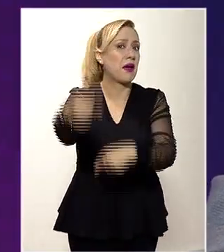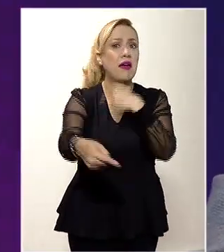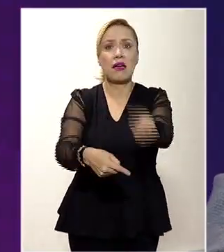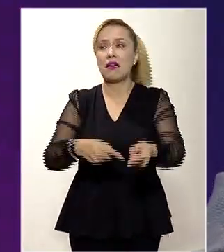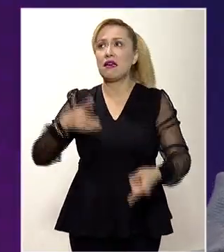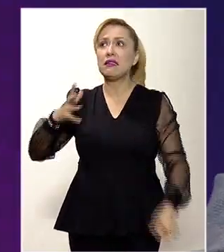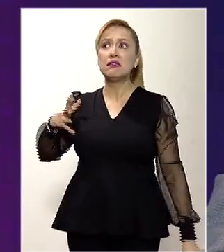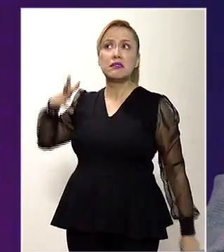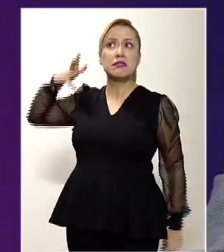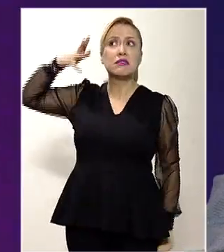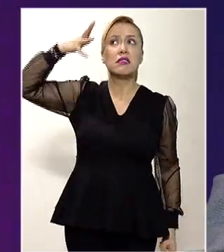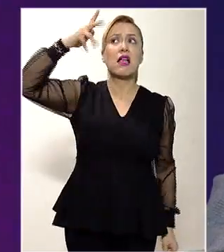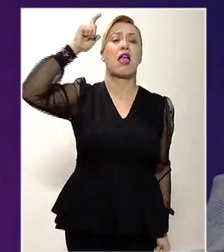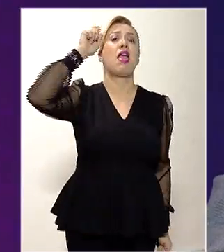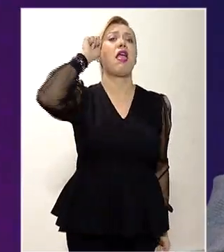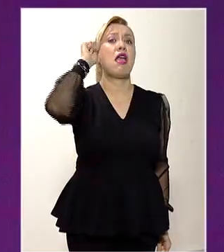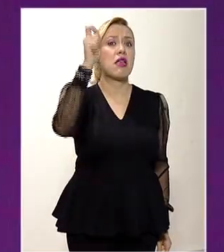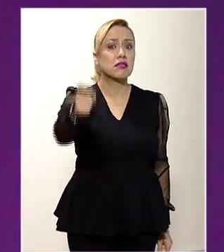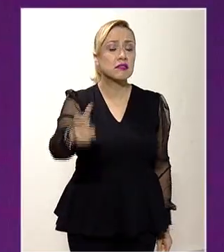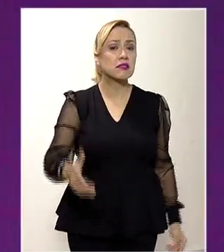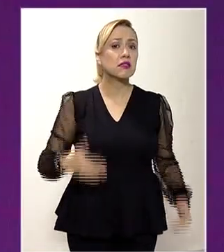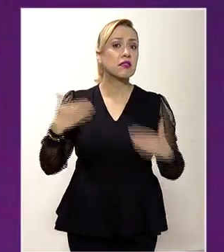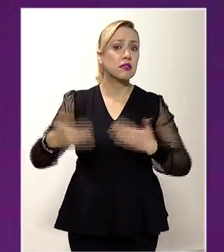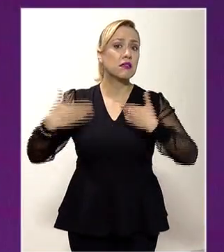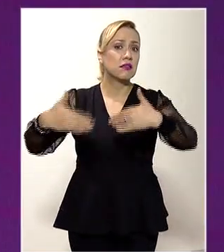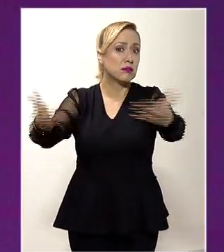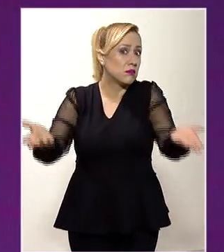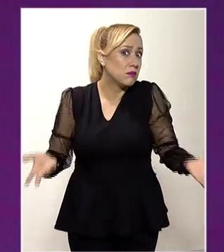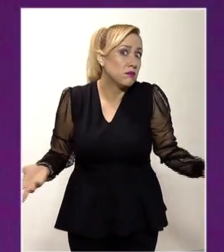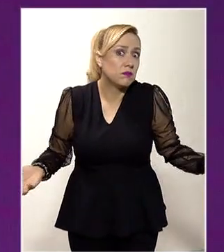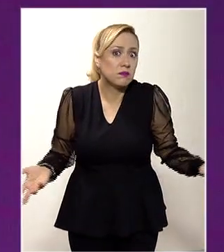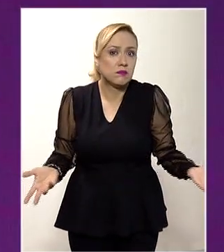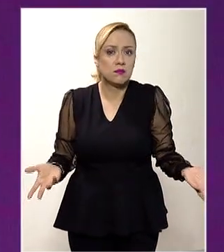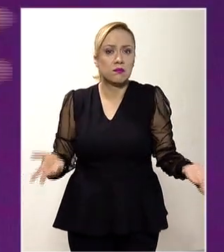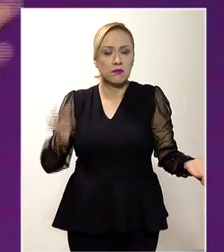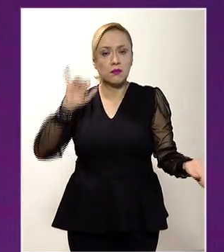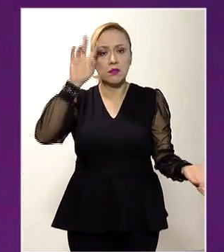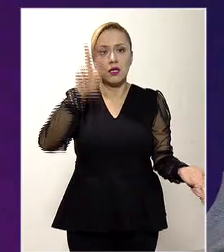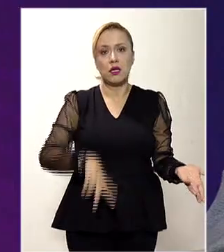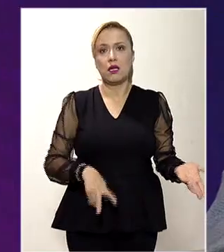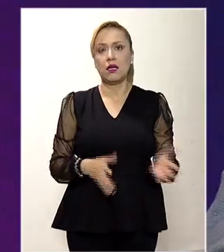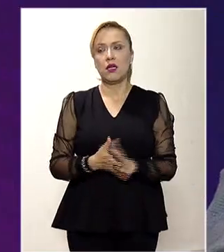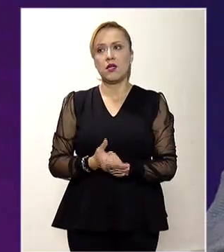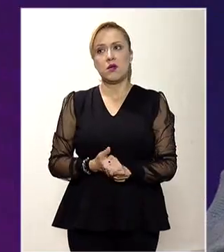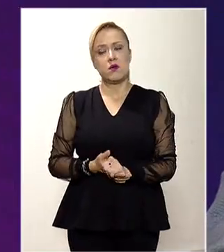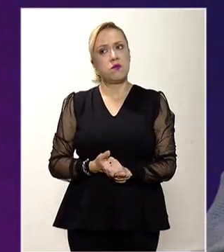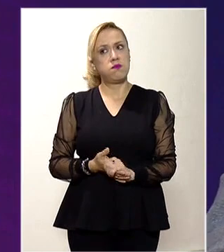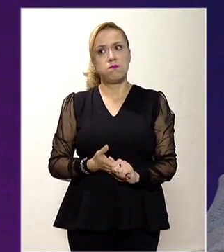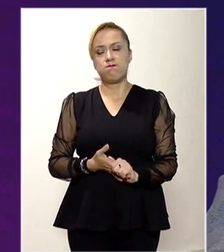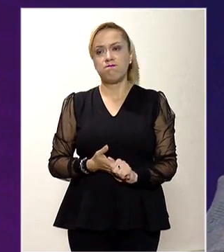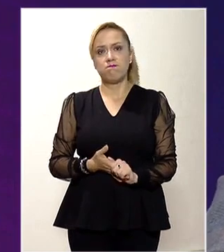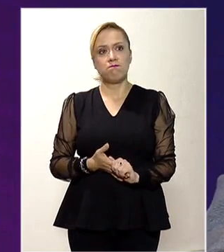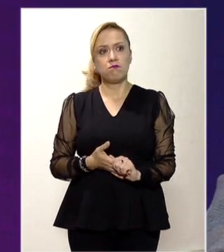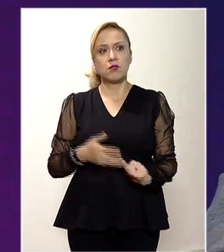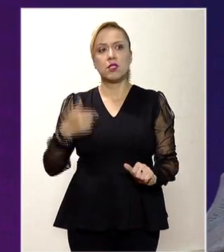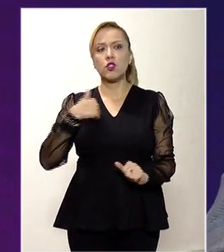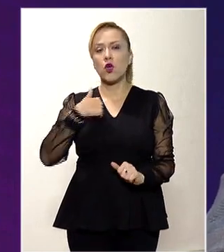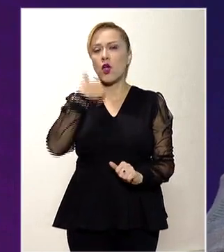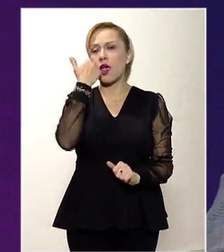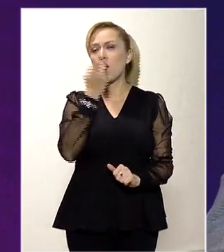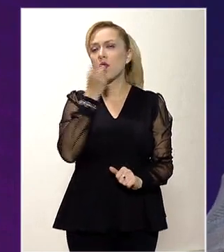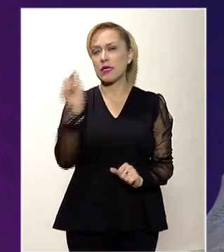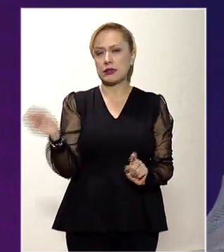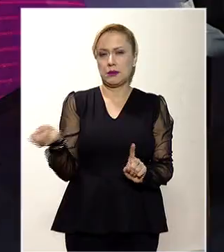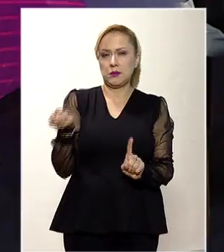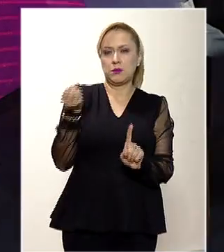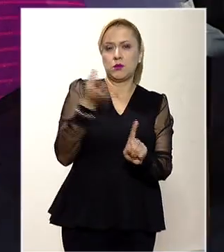alcance que tendrá para nosotros, para nuestros hijos e hijas, y etcétera, ¿no? O sea, porque... Pero, y a mí me gustaría nada más